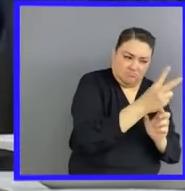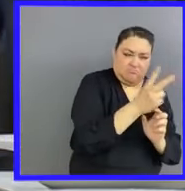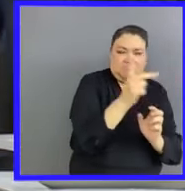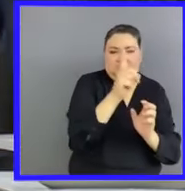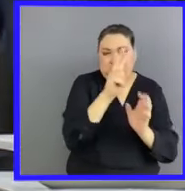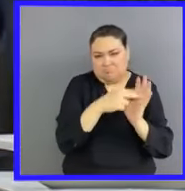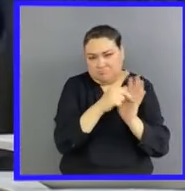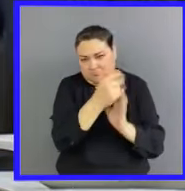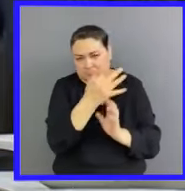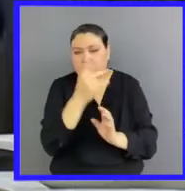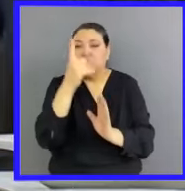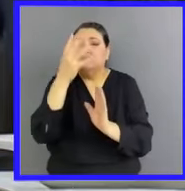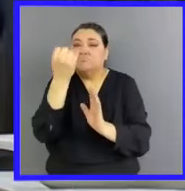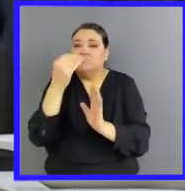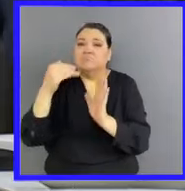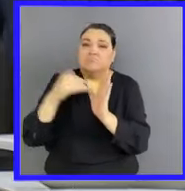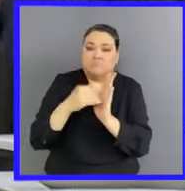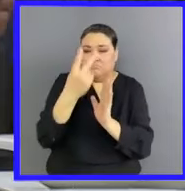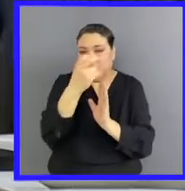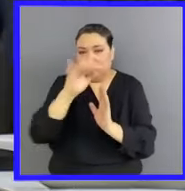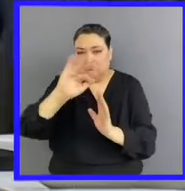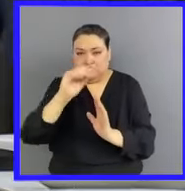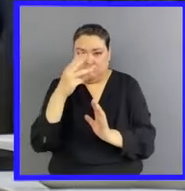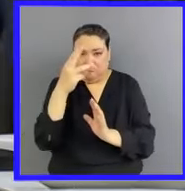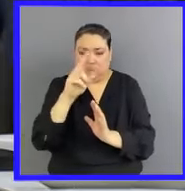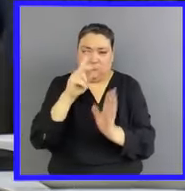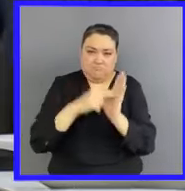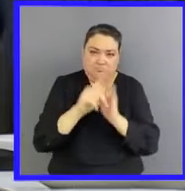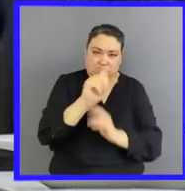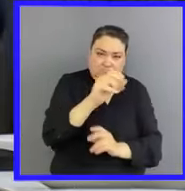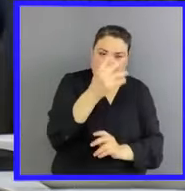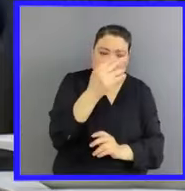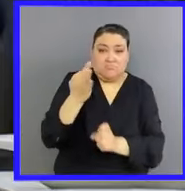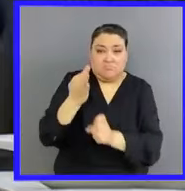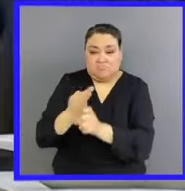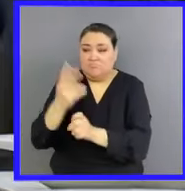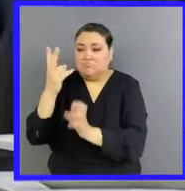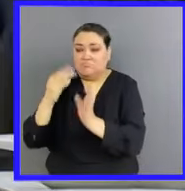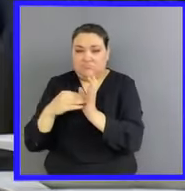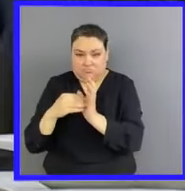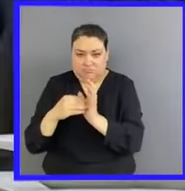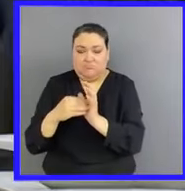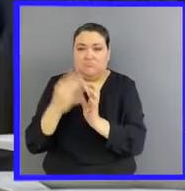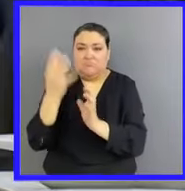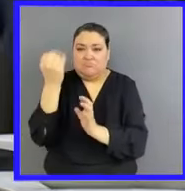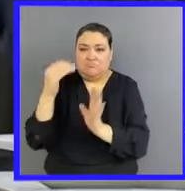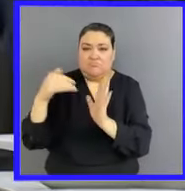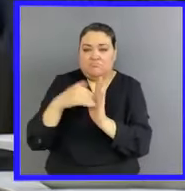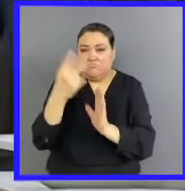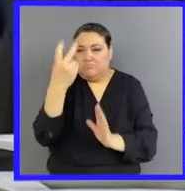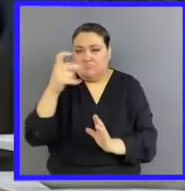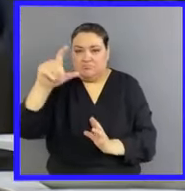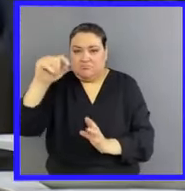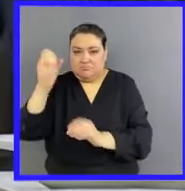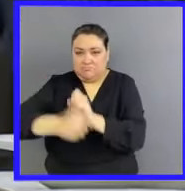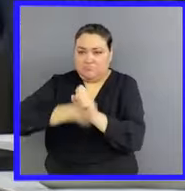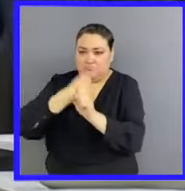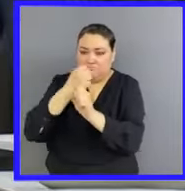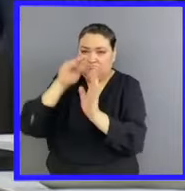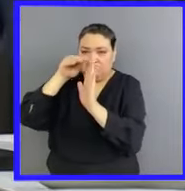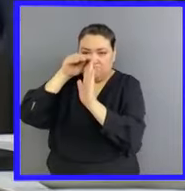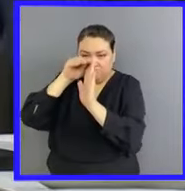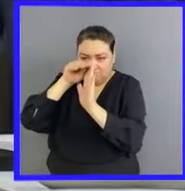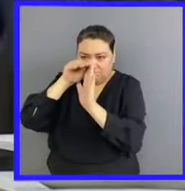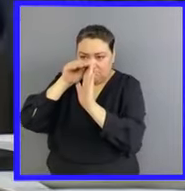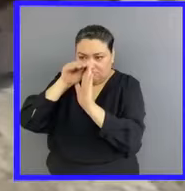9.659 en 23-24 y 9.220 este año. Hay una reducción con respecto a la cifra